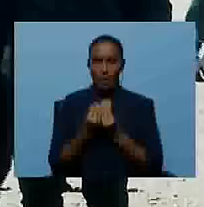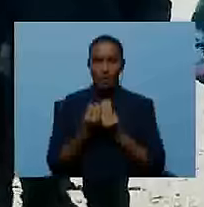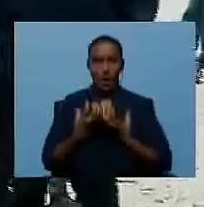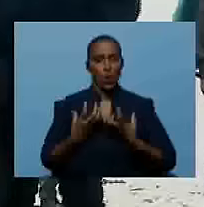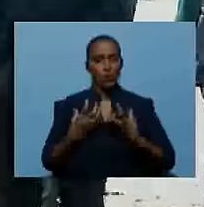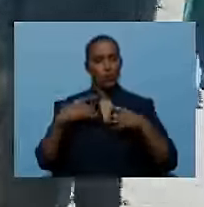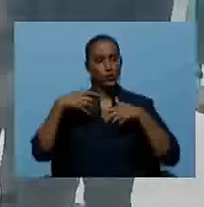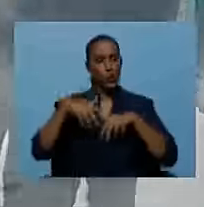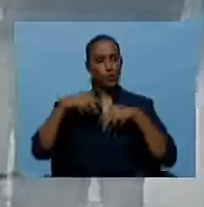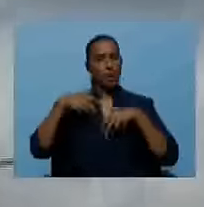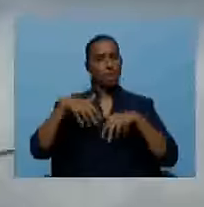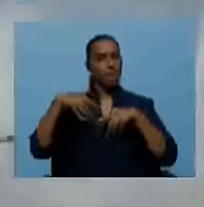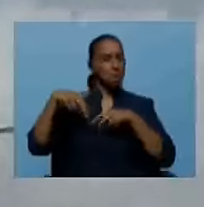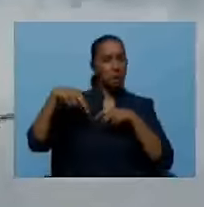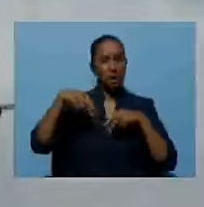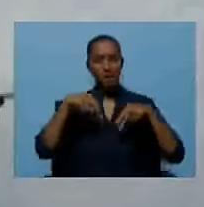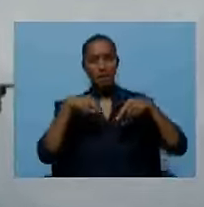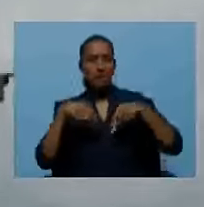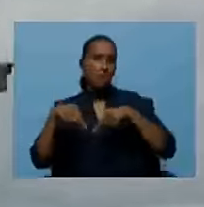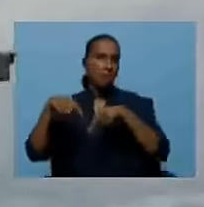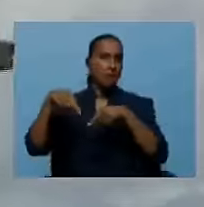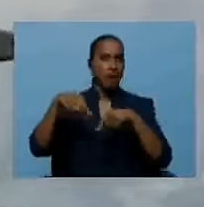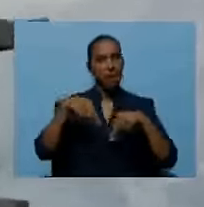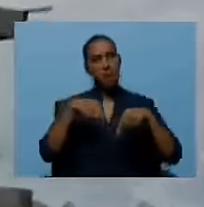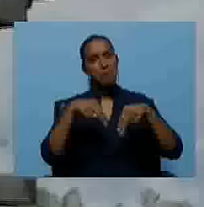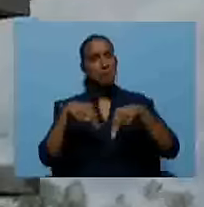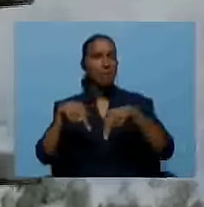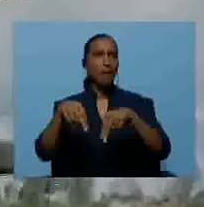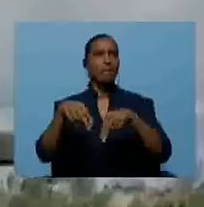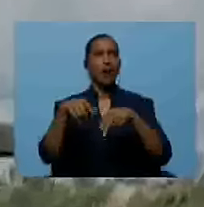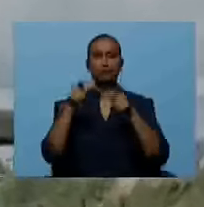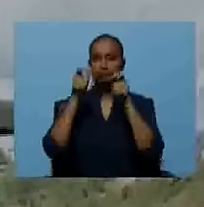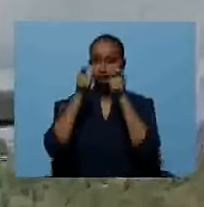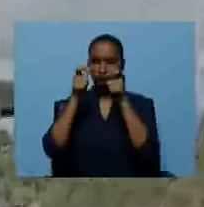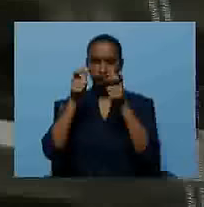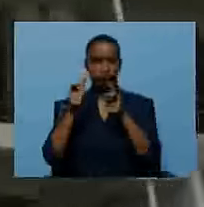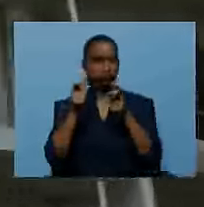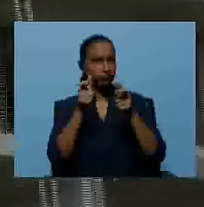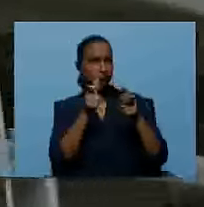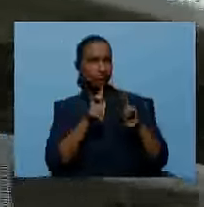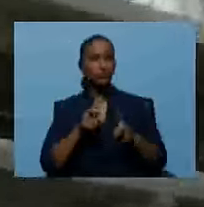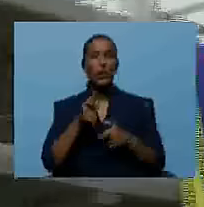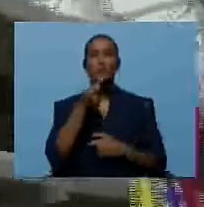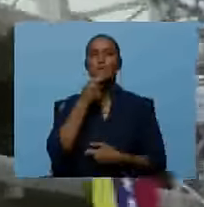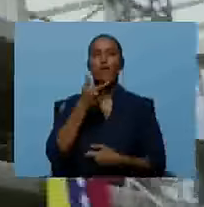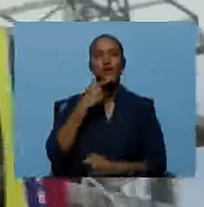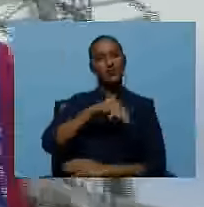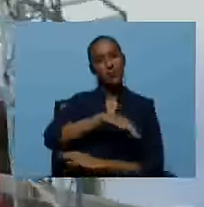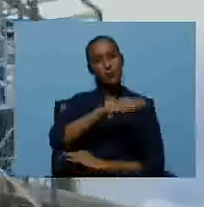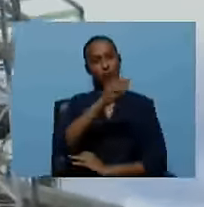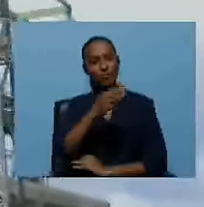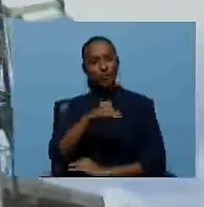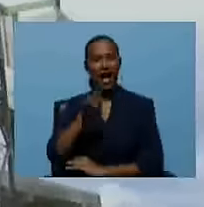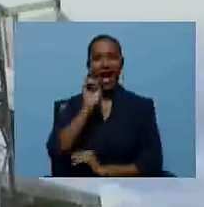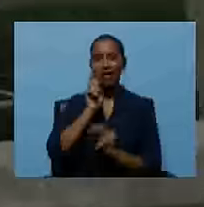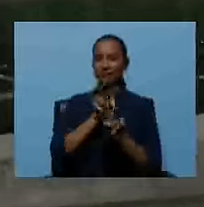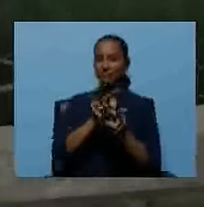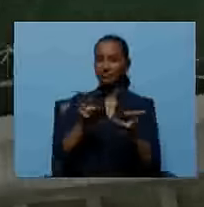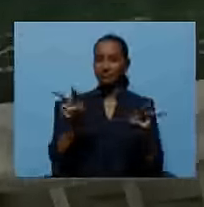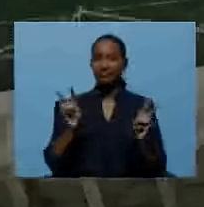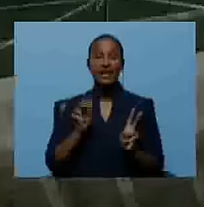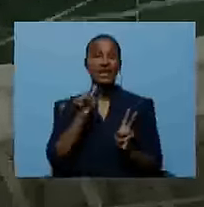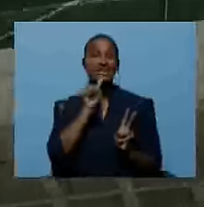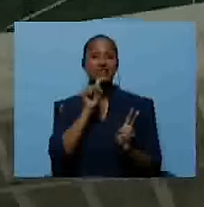proyecto, presidente, en su mano de obra de ingeniería, arquitectura y paisajismo, lo ha diseñado 50%